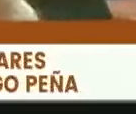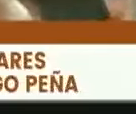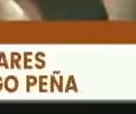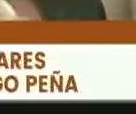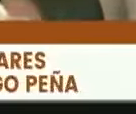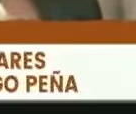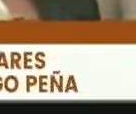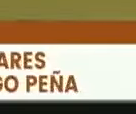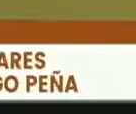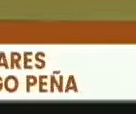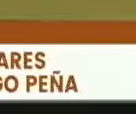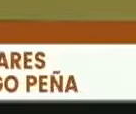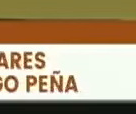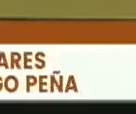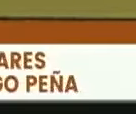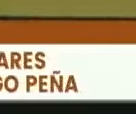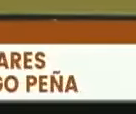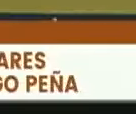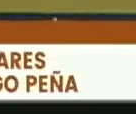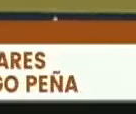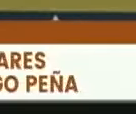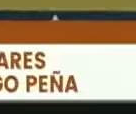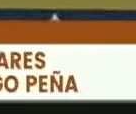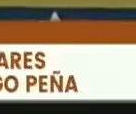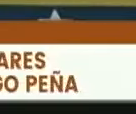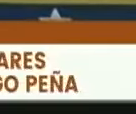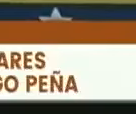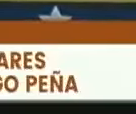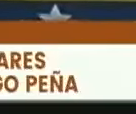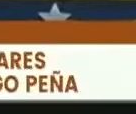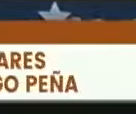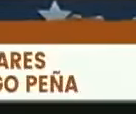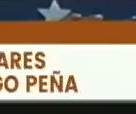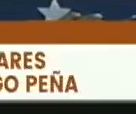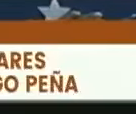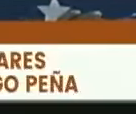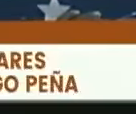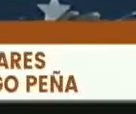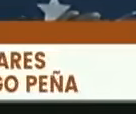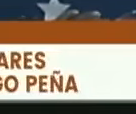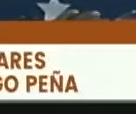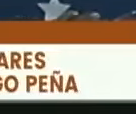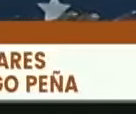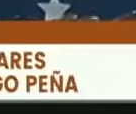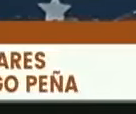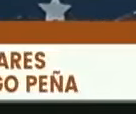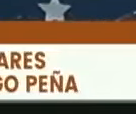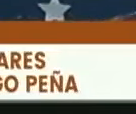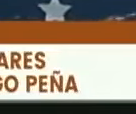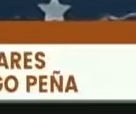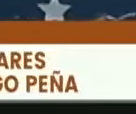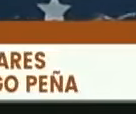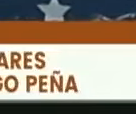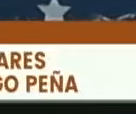los compañeros y compañeras alcaldes, alcaldesa, compañeros de...